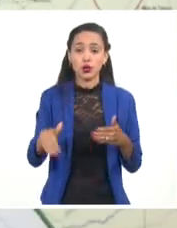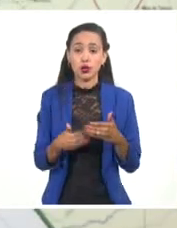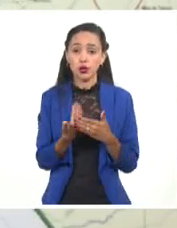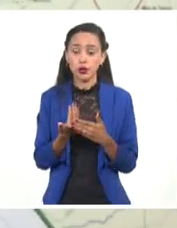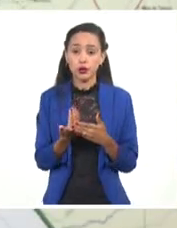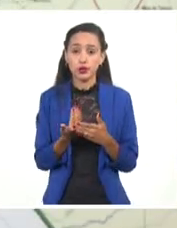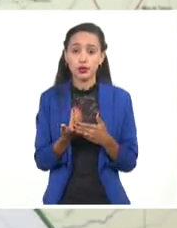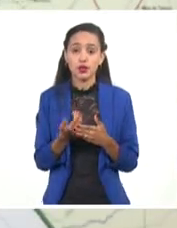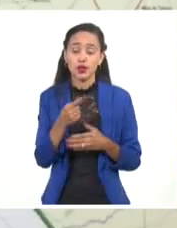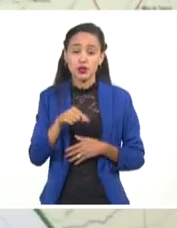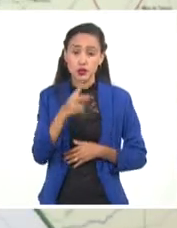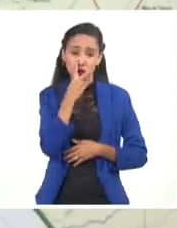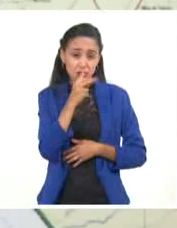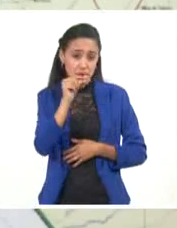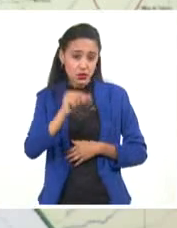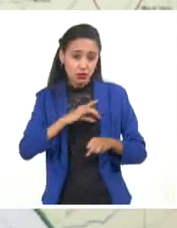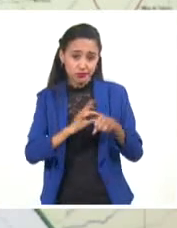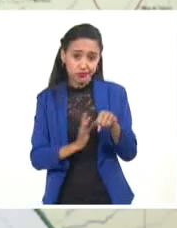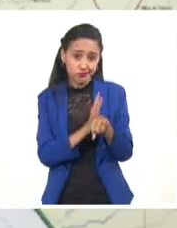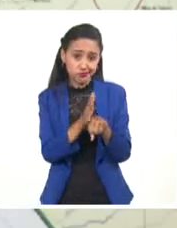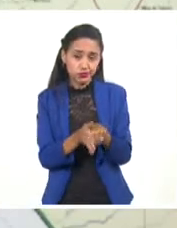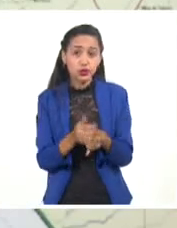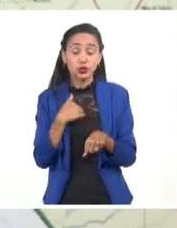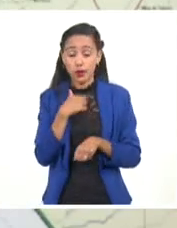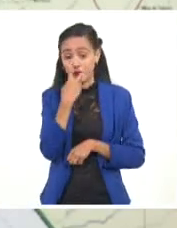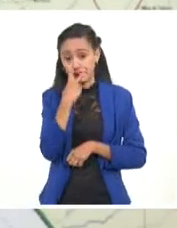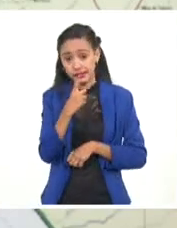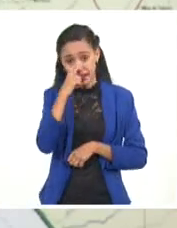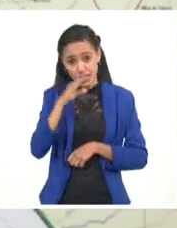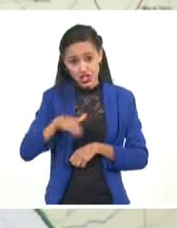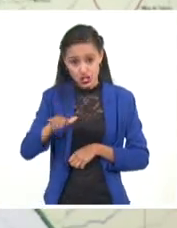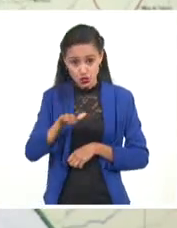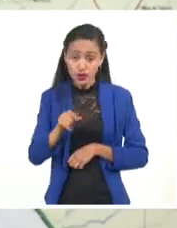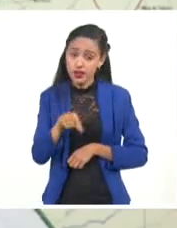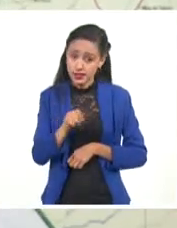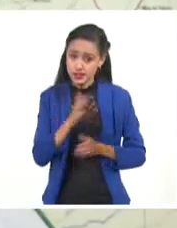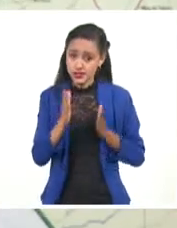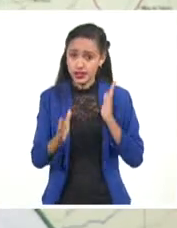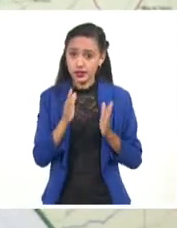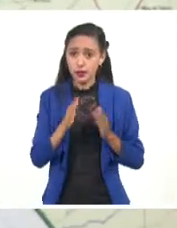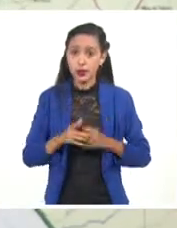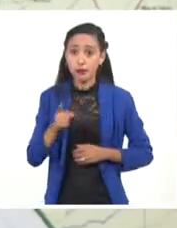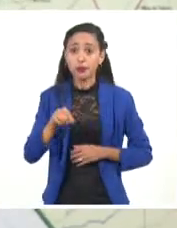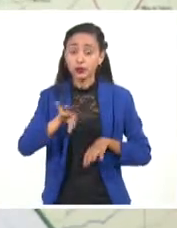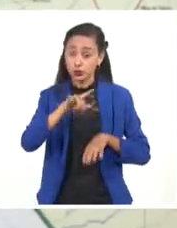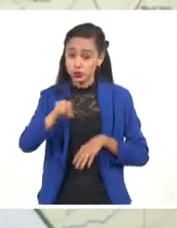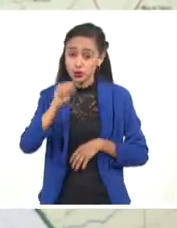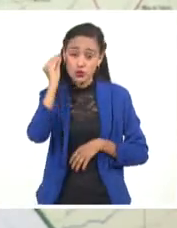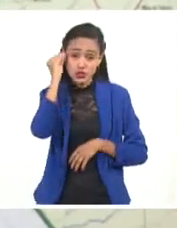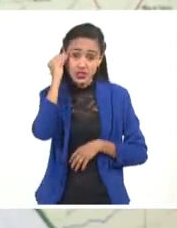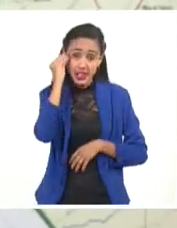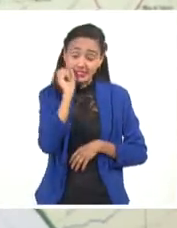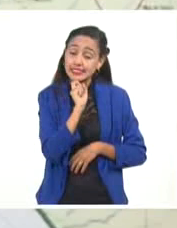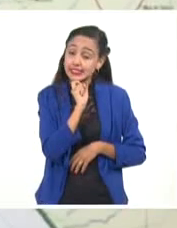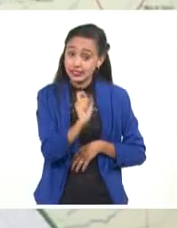roja, trabajando con niños, que todos sabemos que eso es de mucho